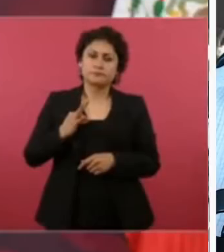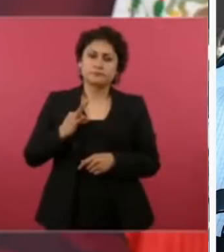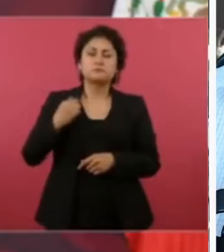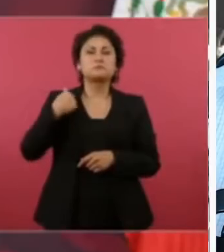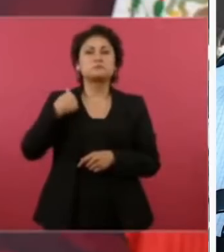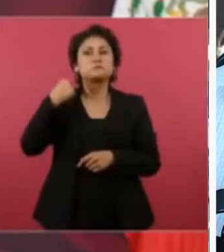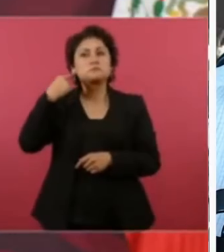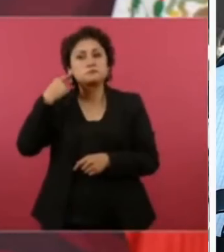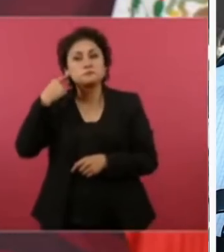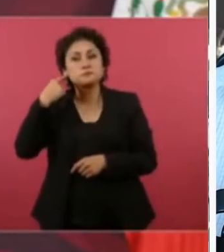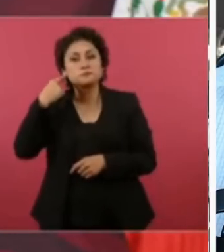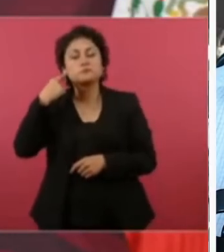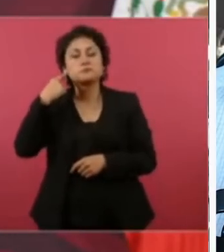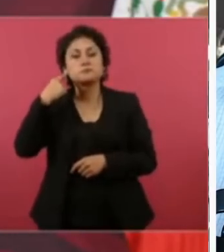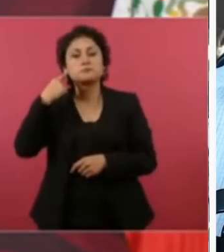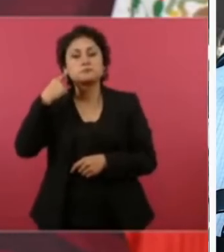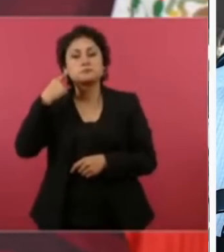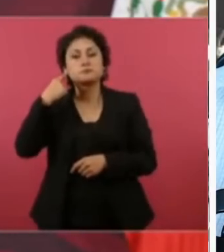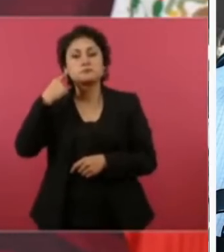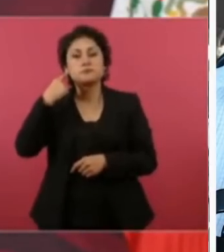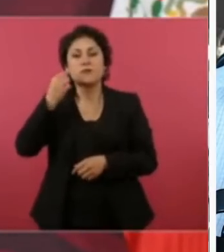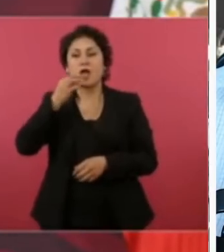escuché el comunicado